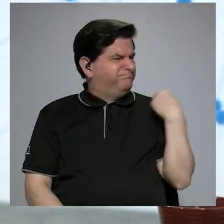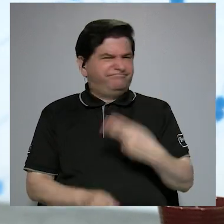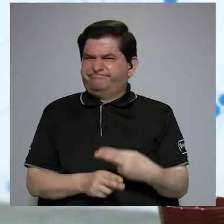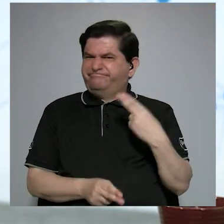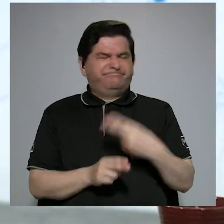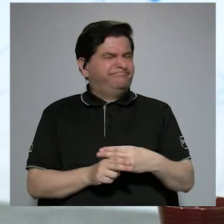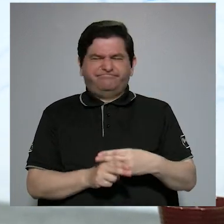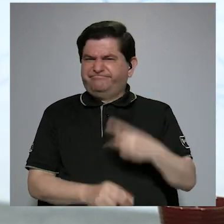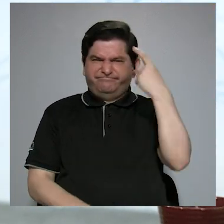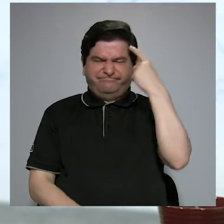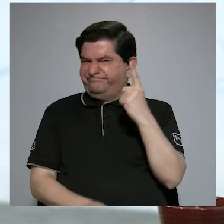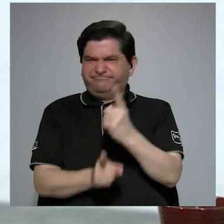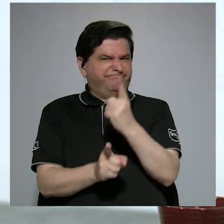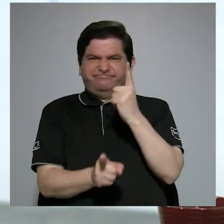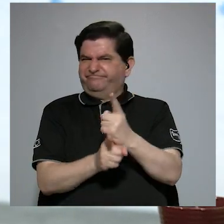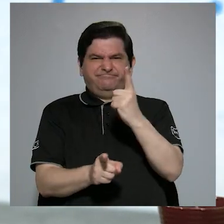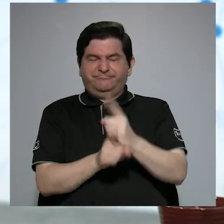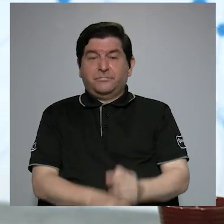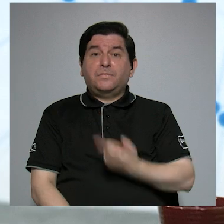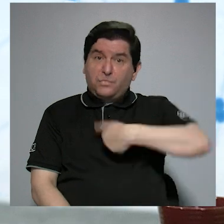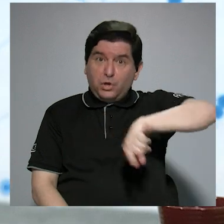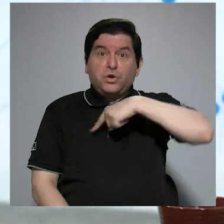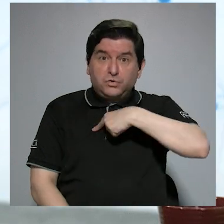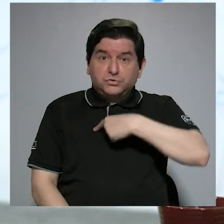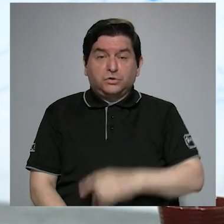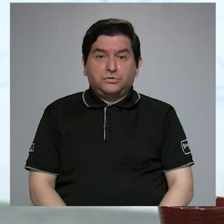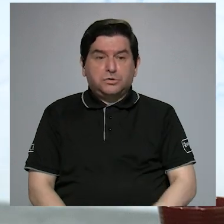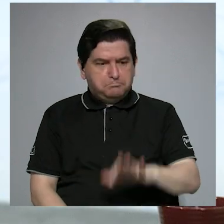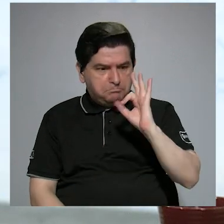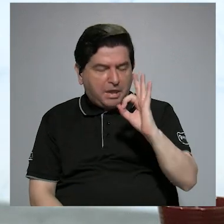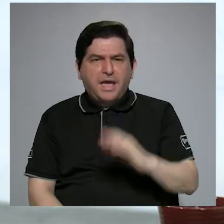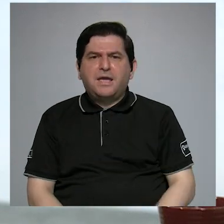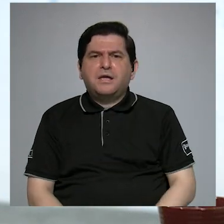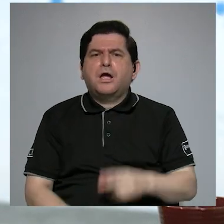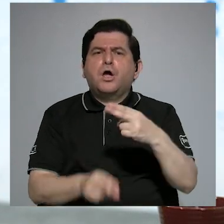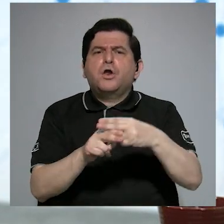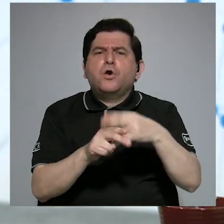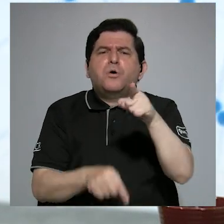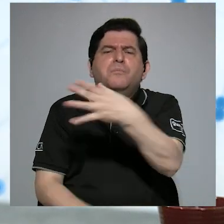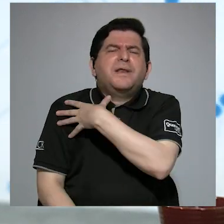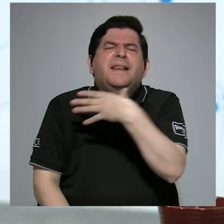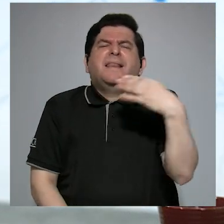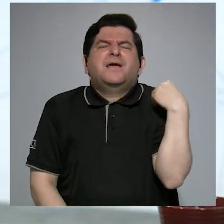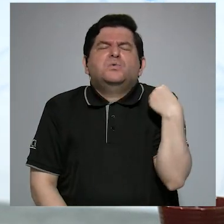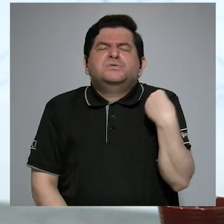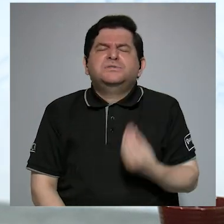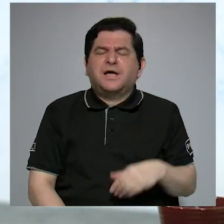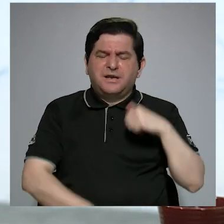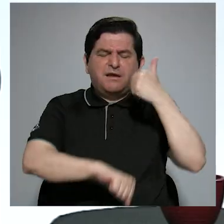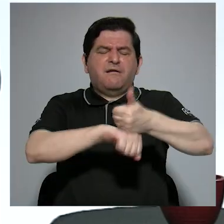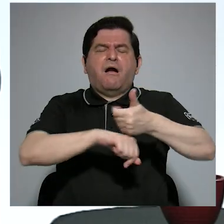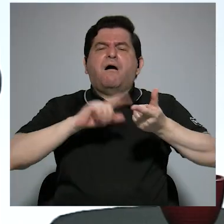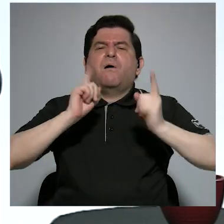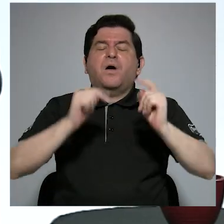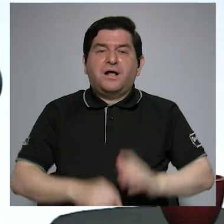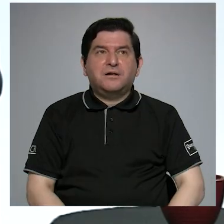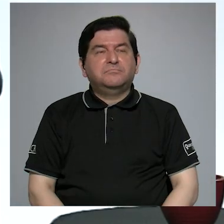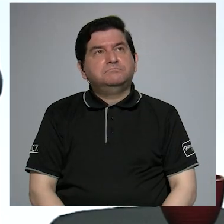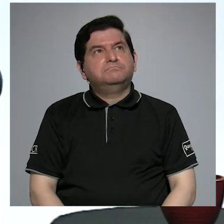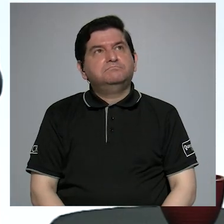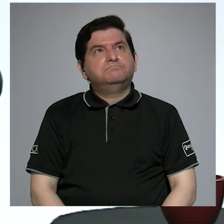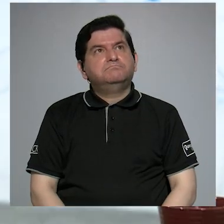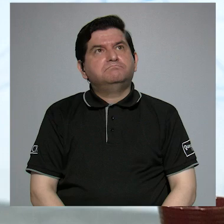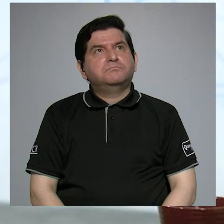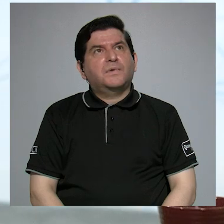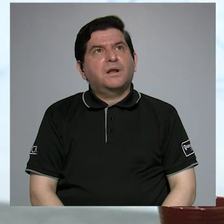ese nombre, no les pareció, y obviamente nosotros les dijimos, bueno, ¿ustedes qué nombre les gustaría ponerle? Y dijeron,